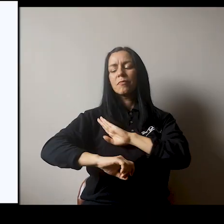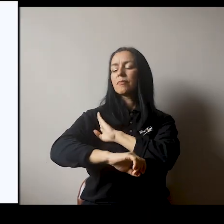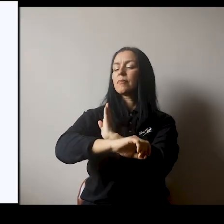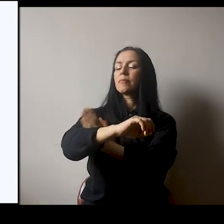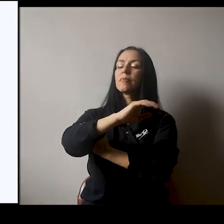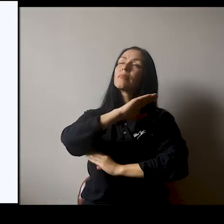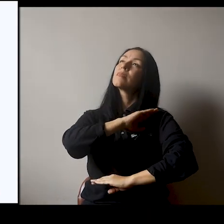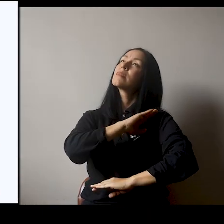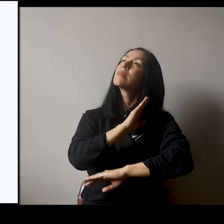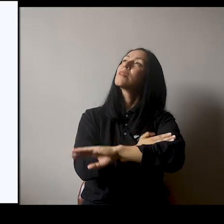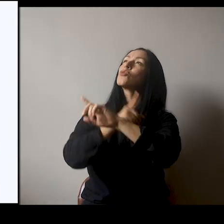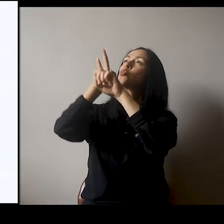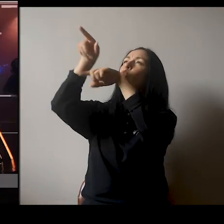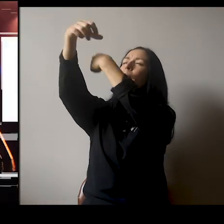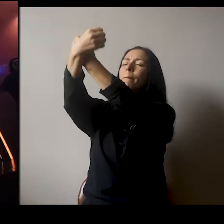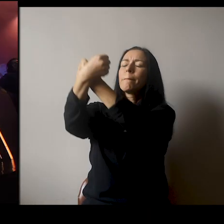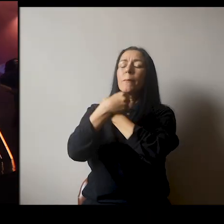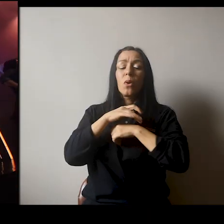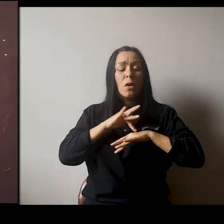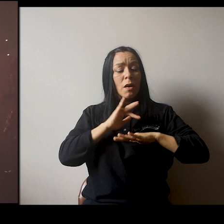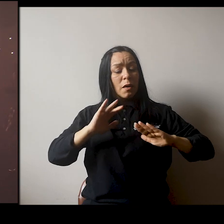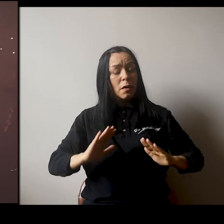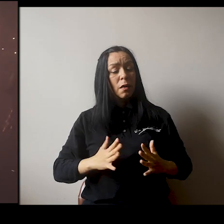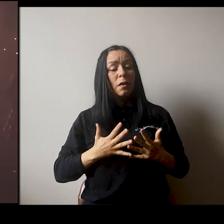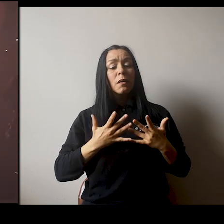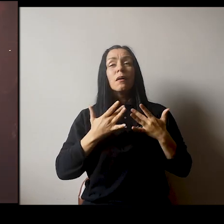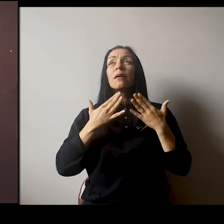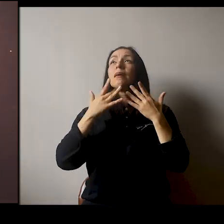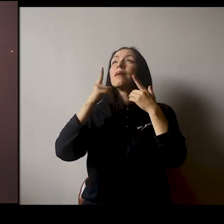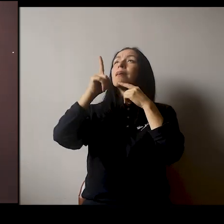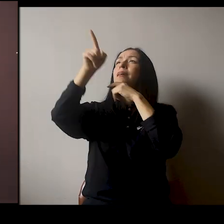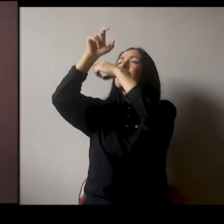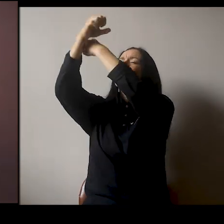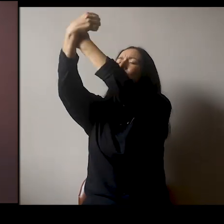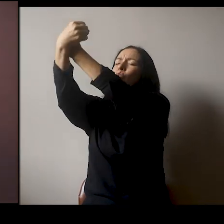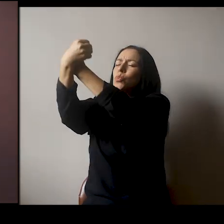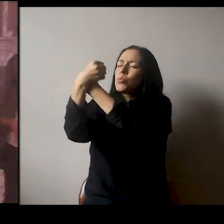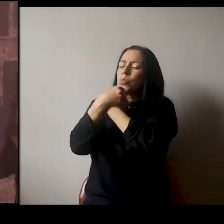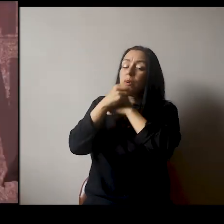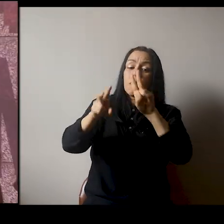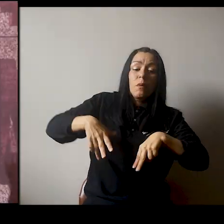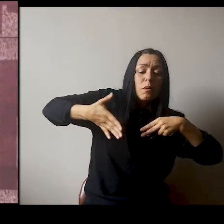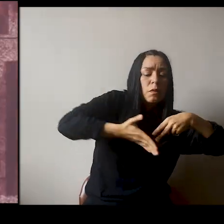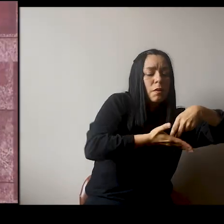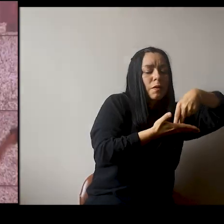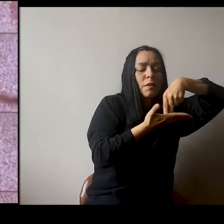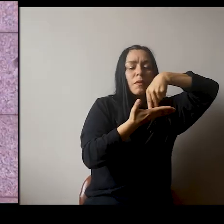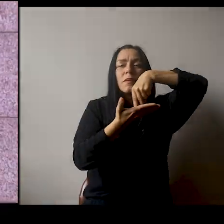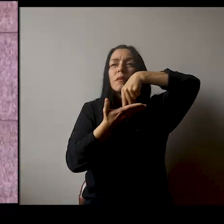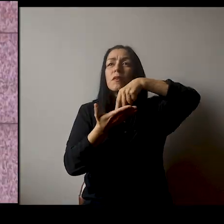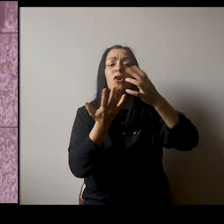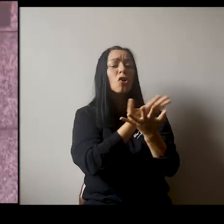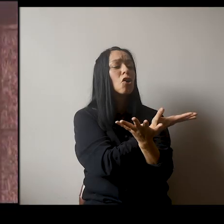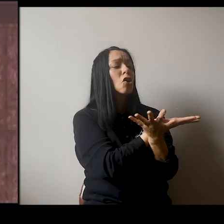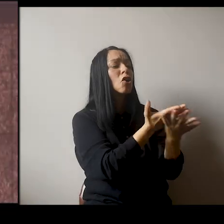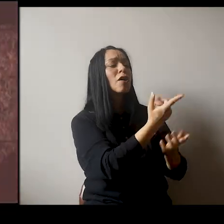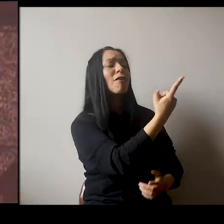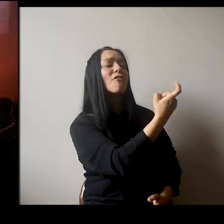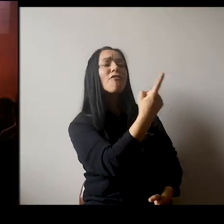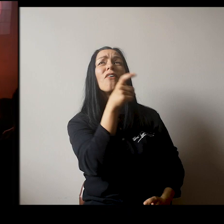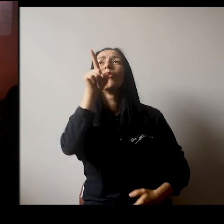Es tu amor que me hace fuerte, es tu amor que me levanta, es tu amor que